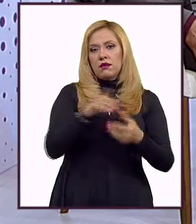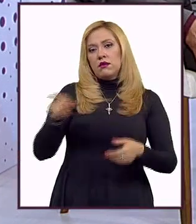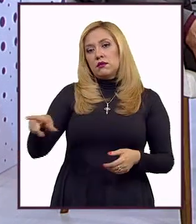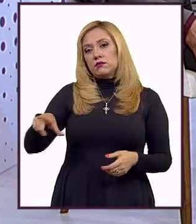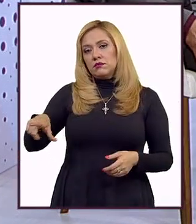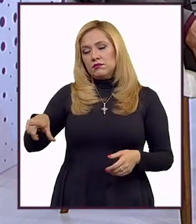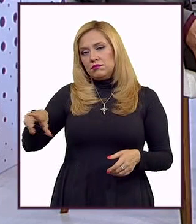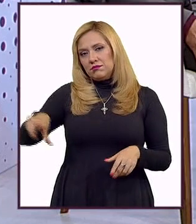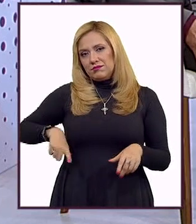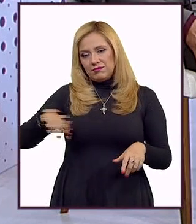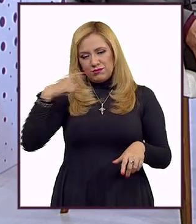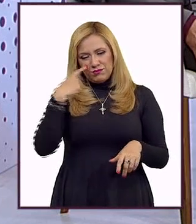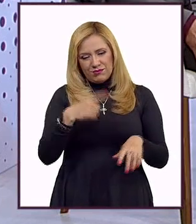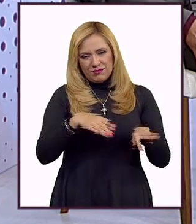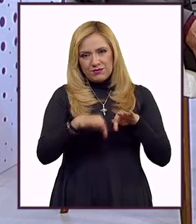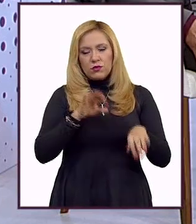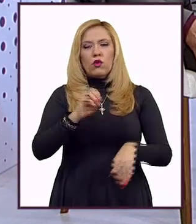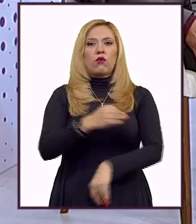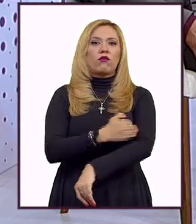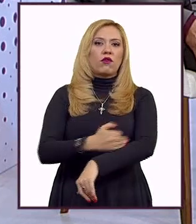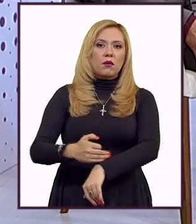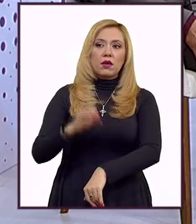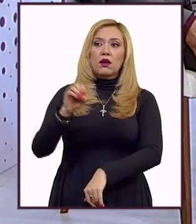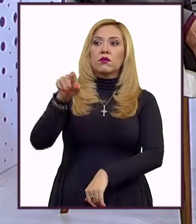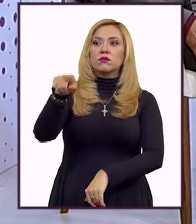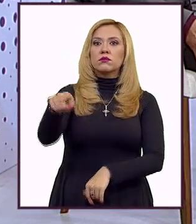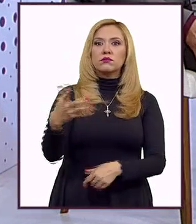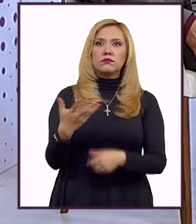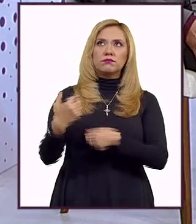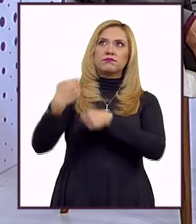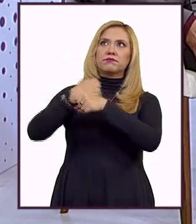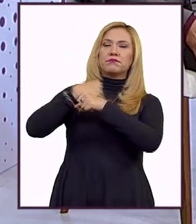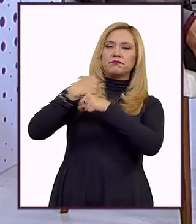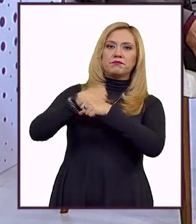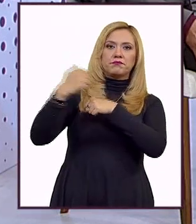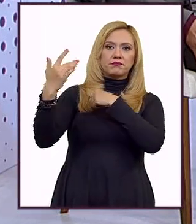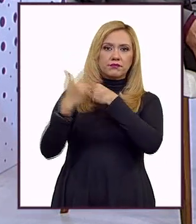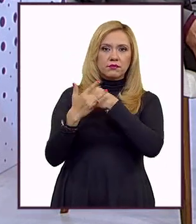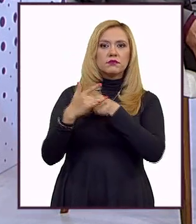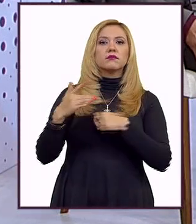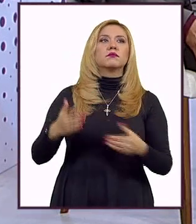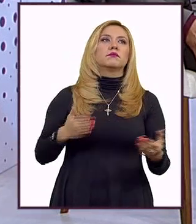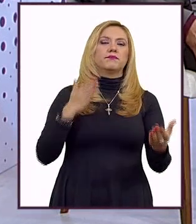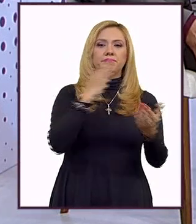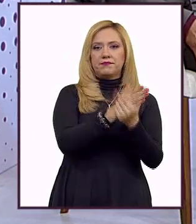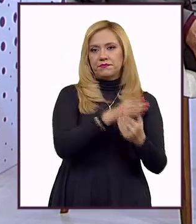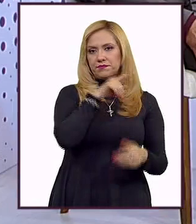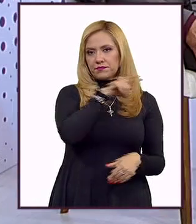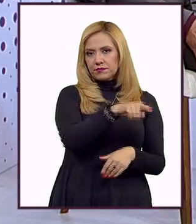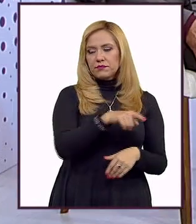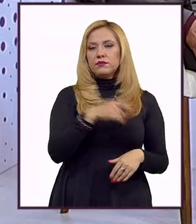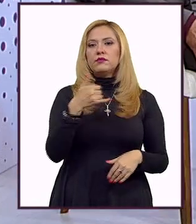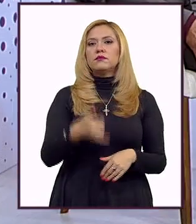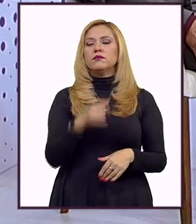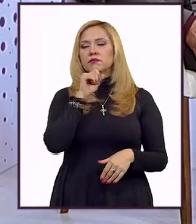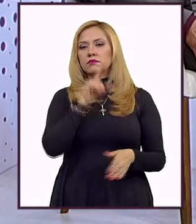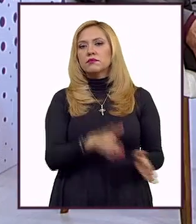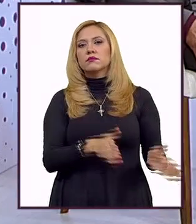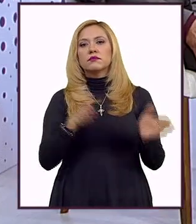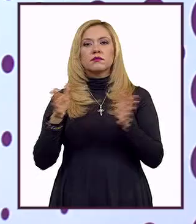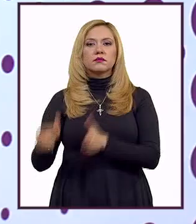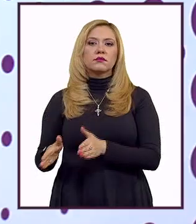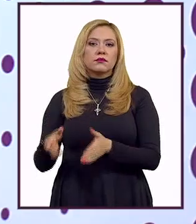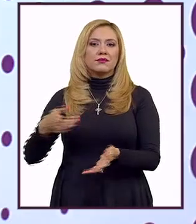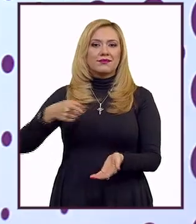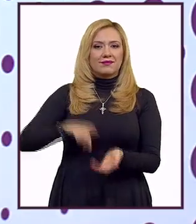pública o la familia o las víctimas de tortura o de malos tratos hacia estas instancias. Y ahora también